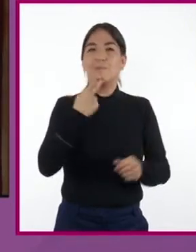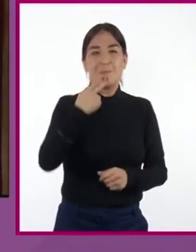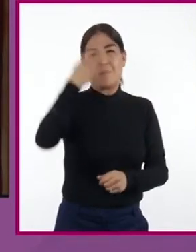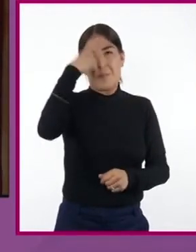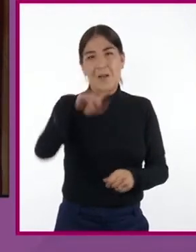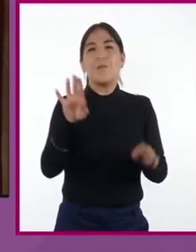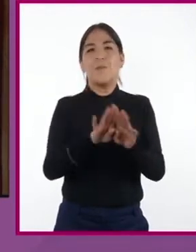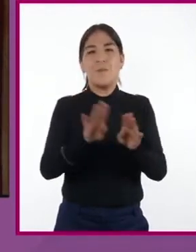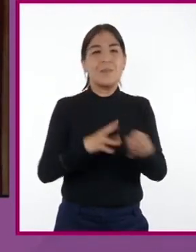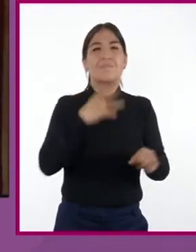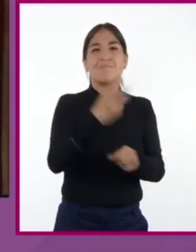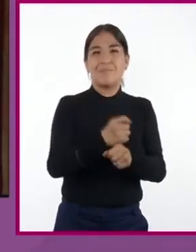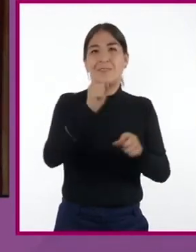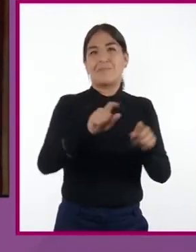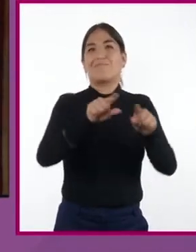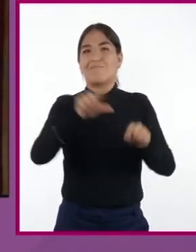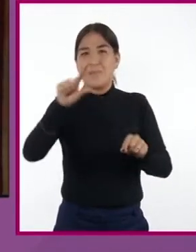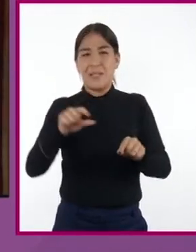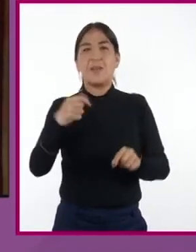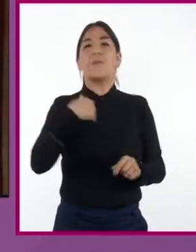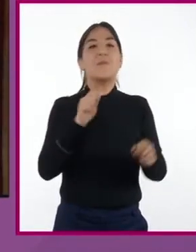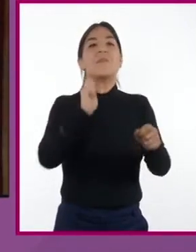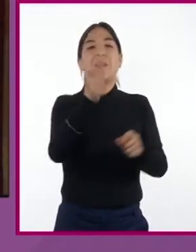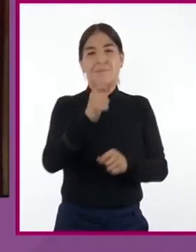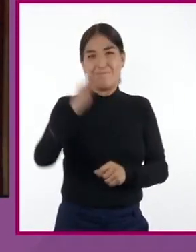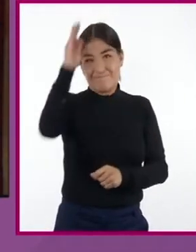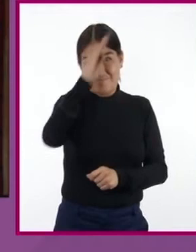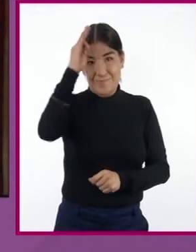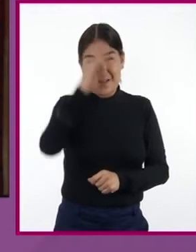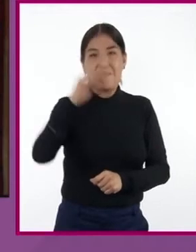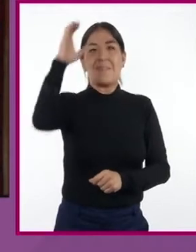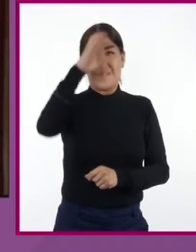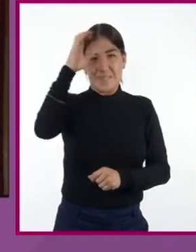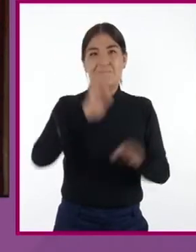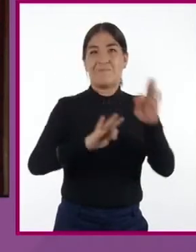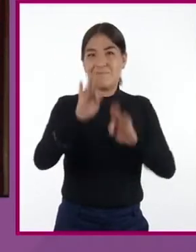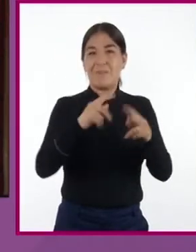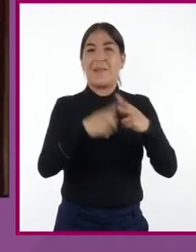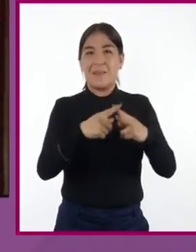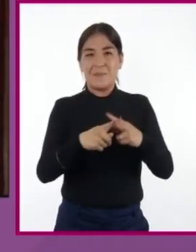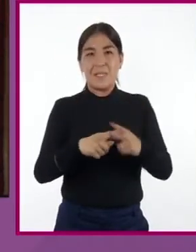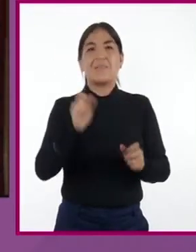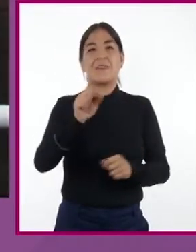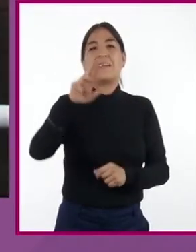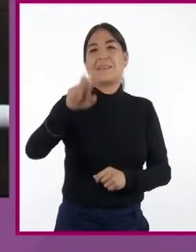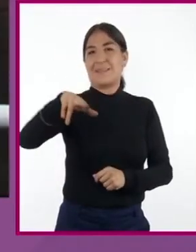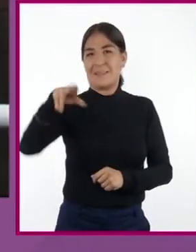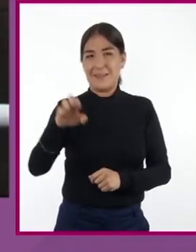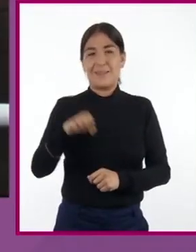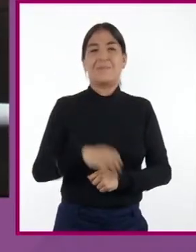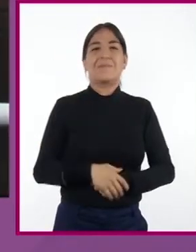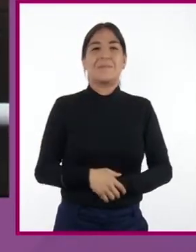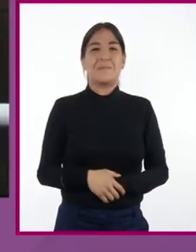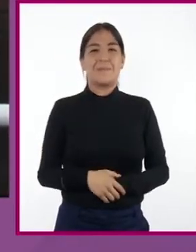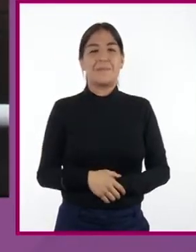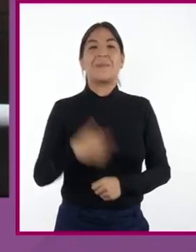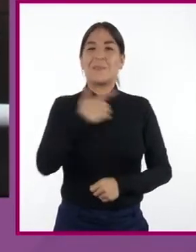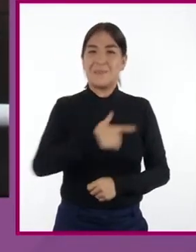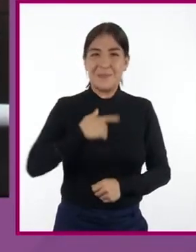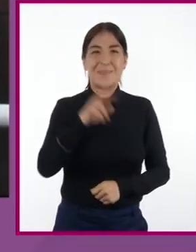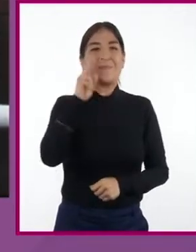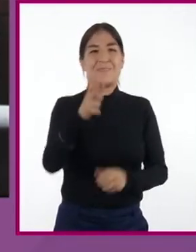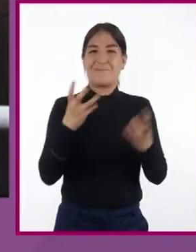la elaboración de diversos gráficos. Me refiero al filósofo, físico y matemático René Descartes. Un placer